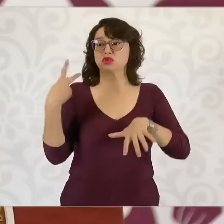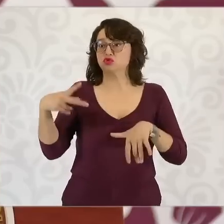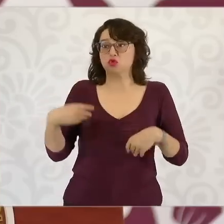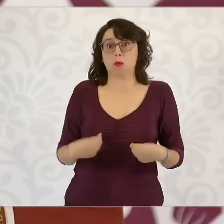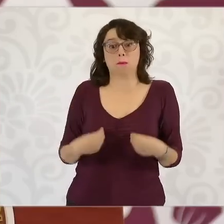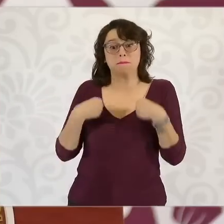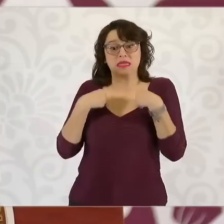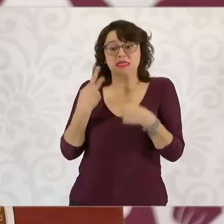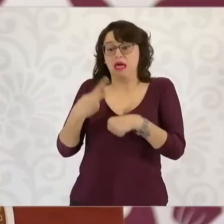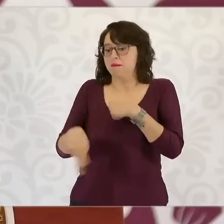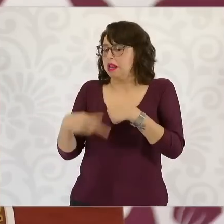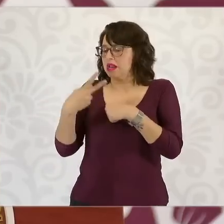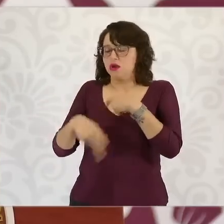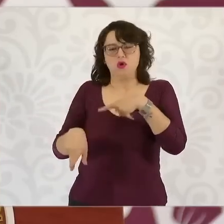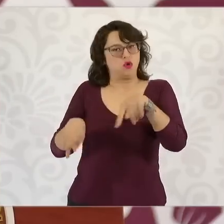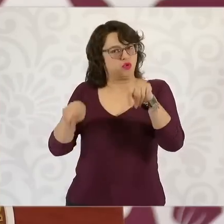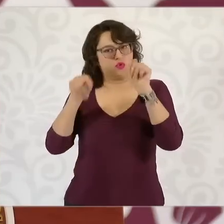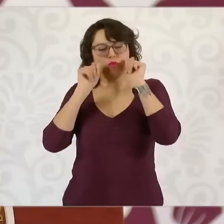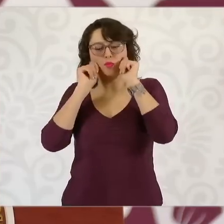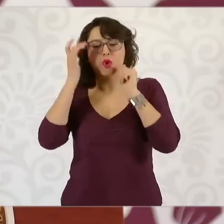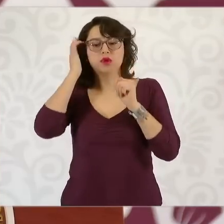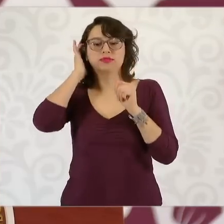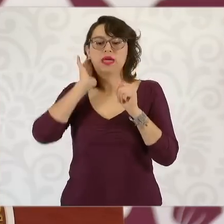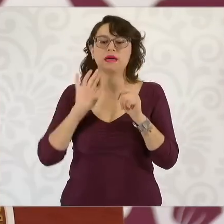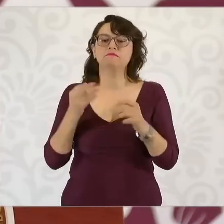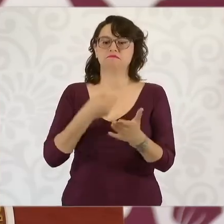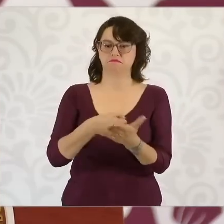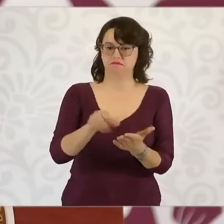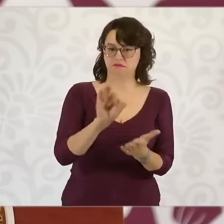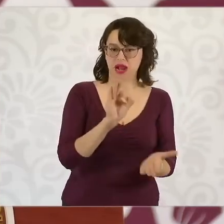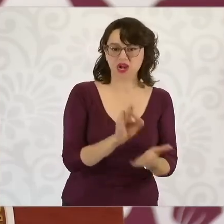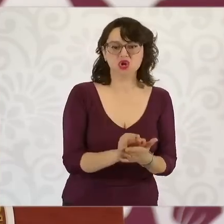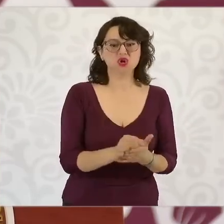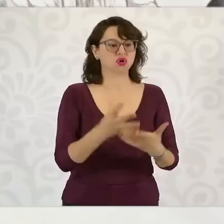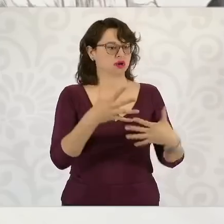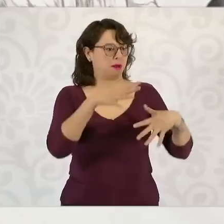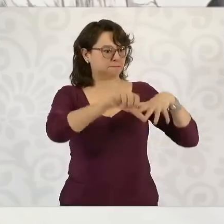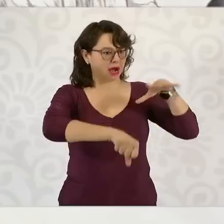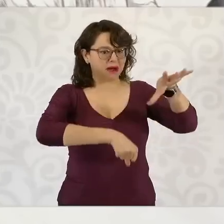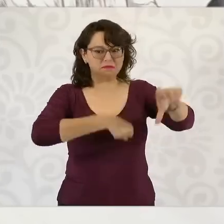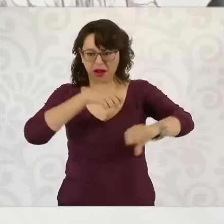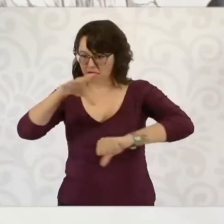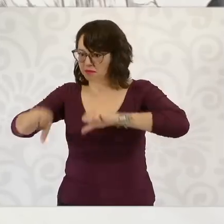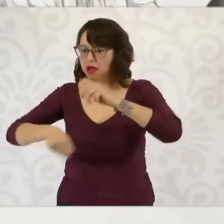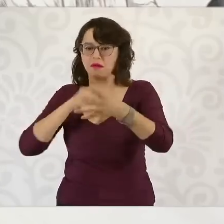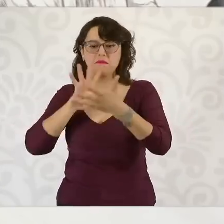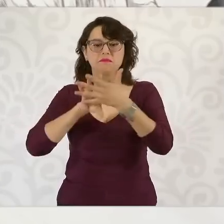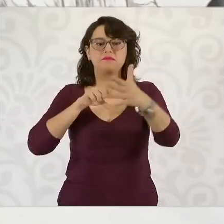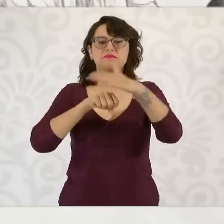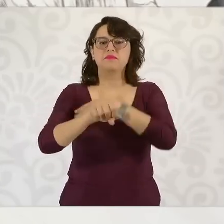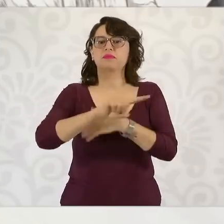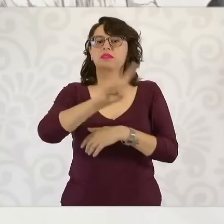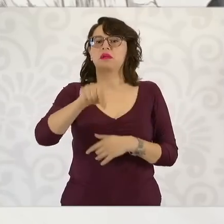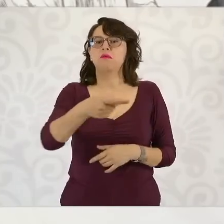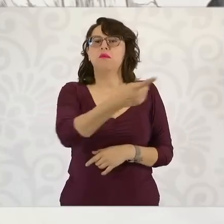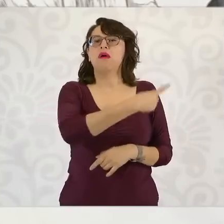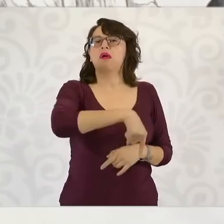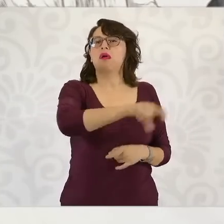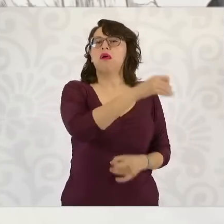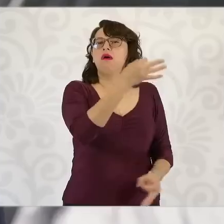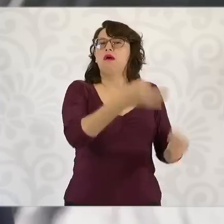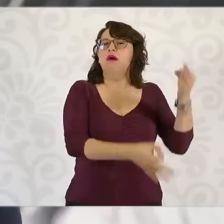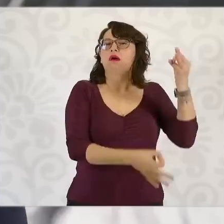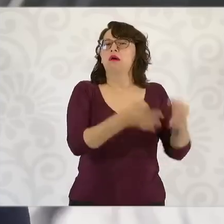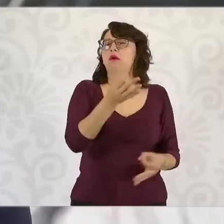riesgo sus propias vidas. Por ello es inaceptable que órganos jurisdiccionales, cuya misión es salvaguardar el orden y la